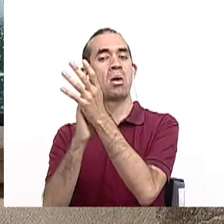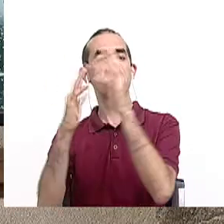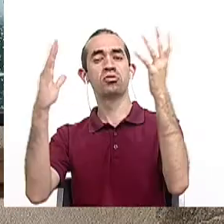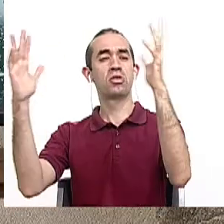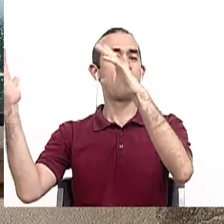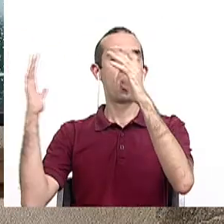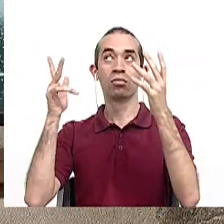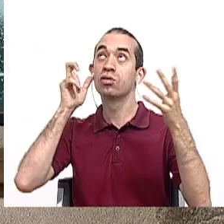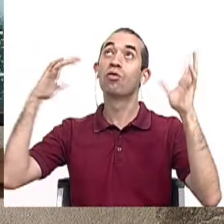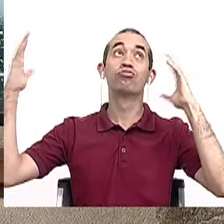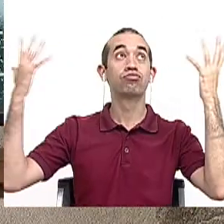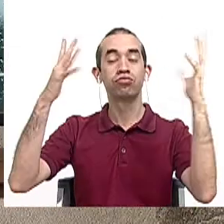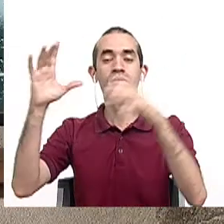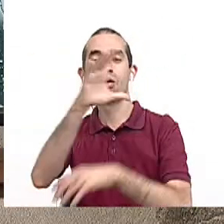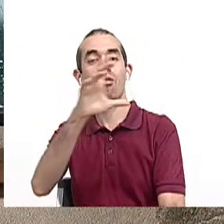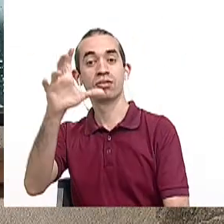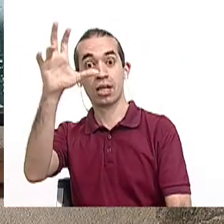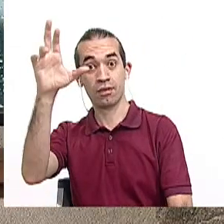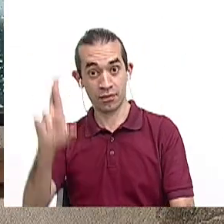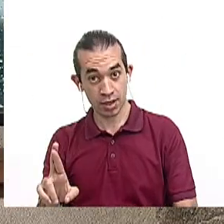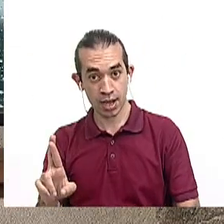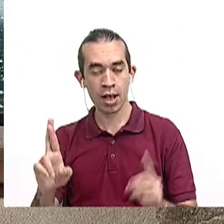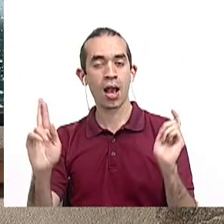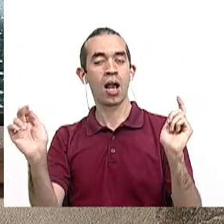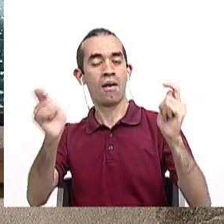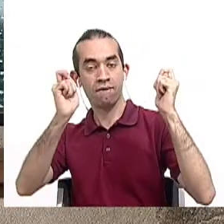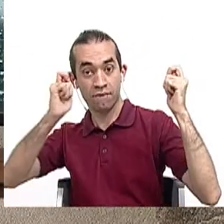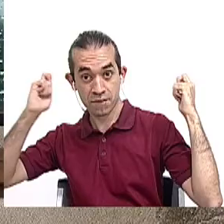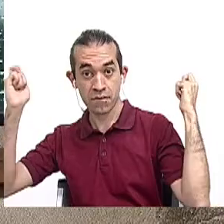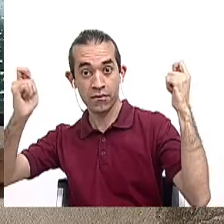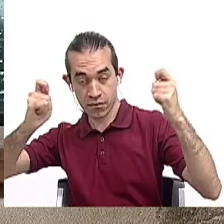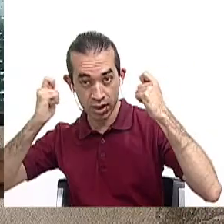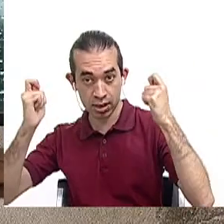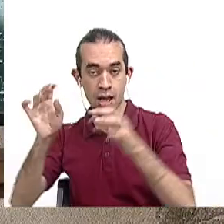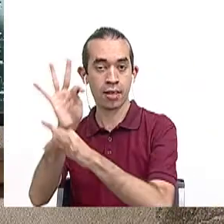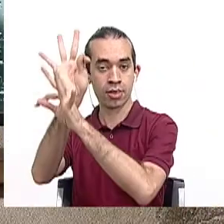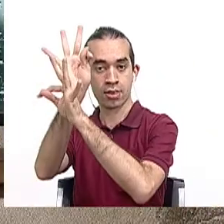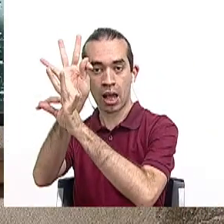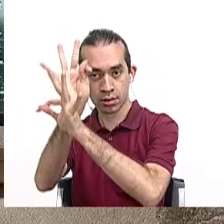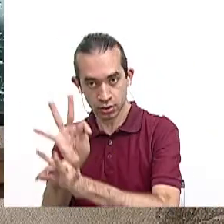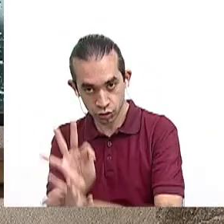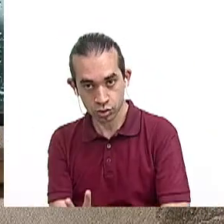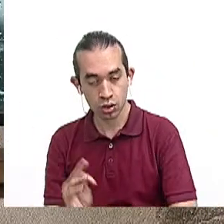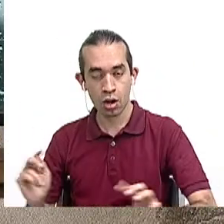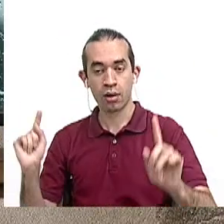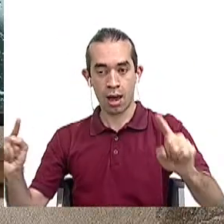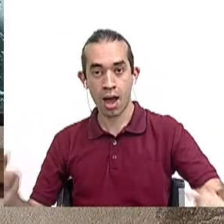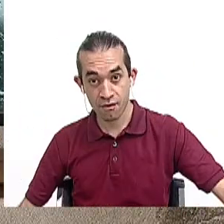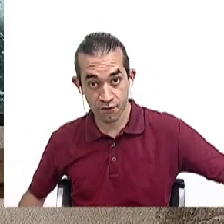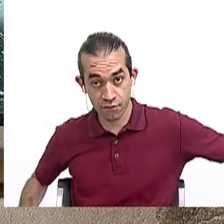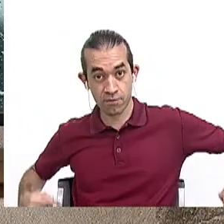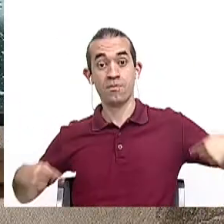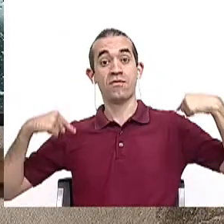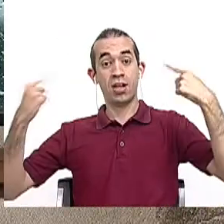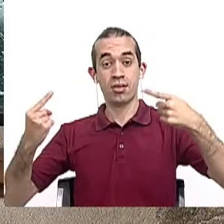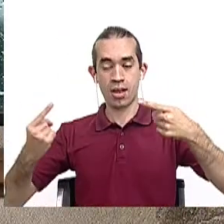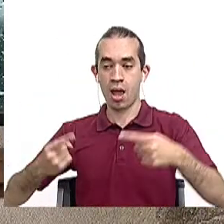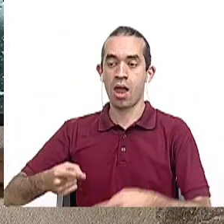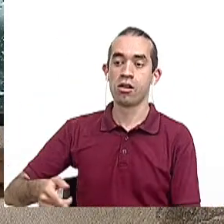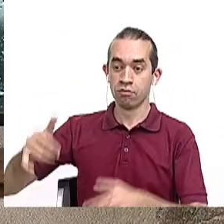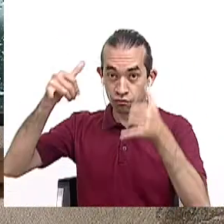todos porque Costa Rica está de fiesta. La tradición del boyeo y la carreta son patrimonio